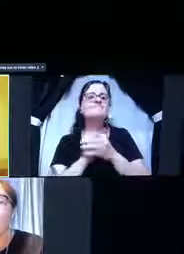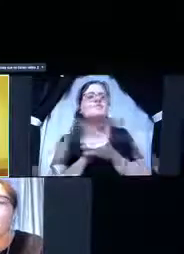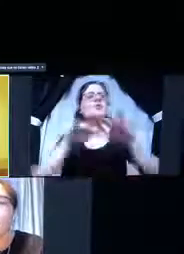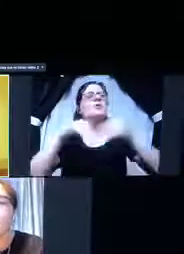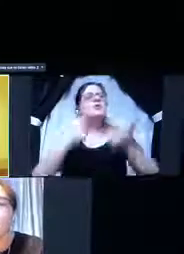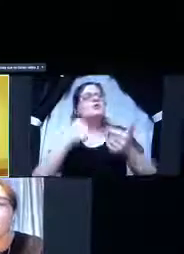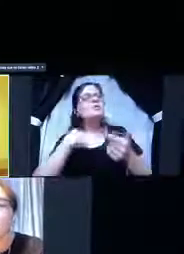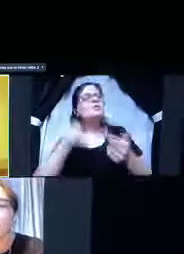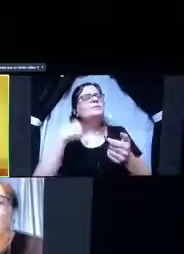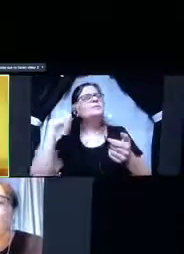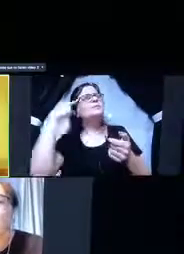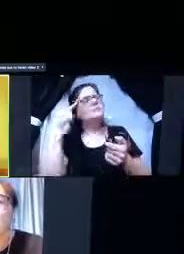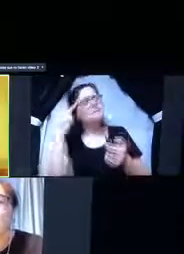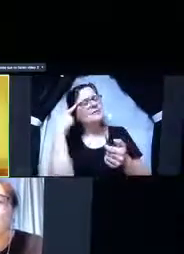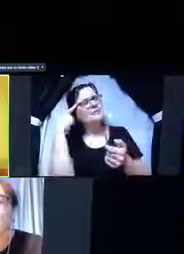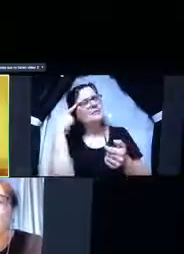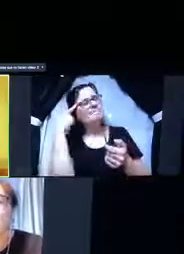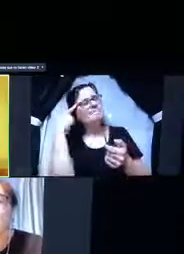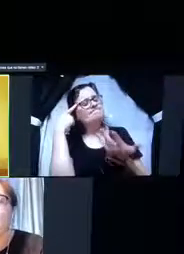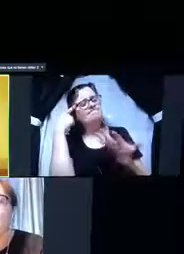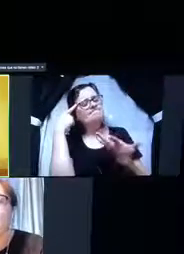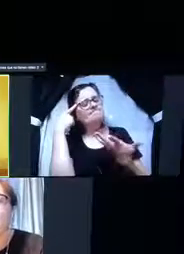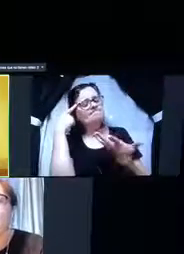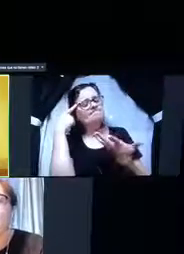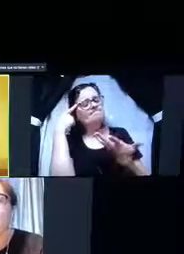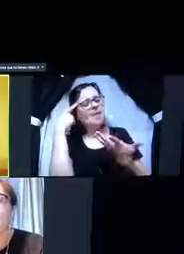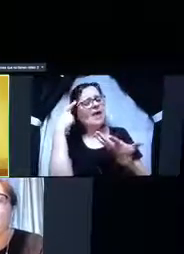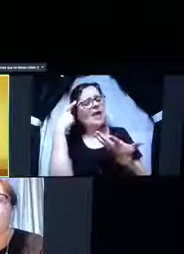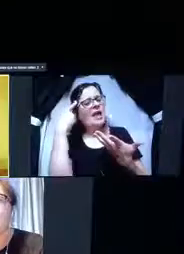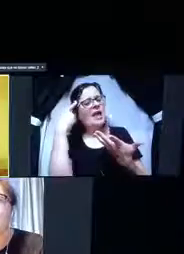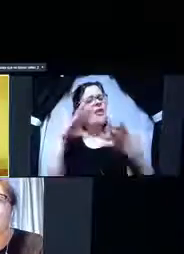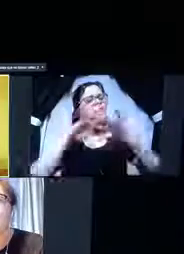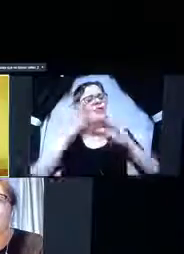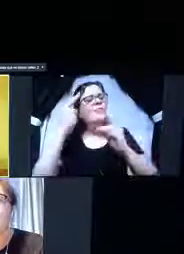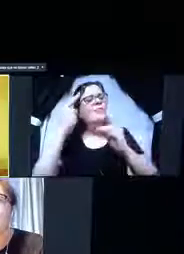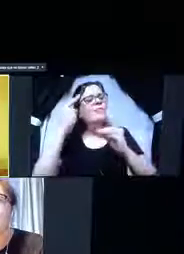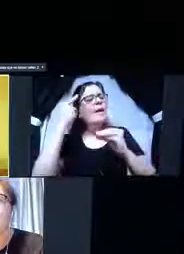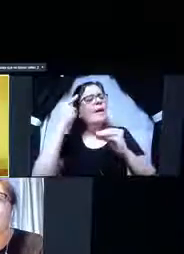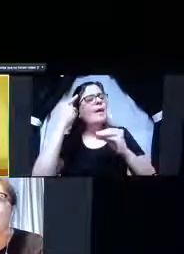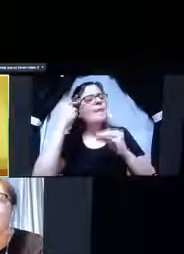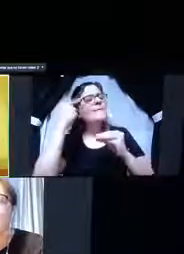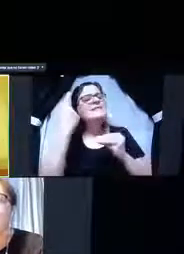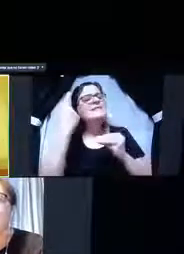a pensar en qué lógica están utilizando para armar esos trabajos. Primero,